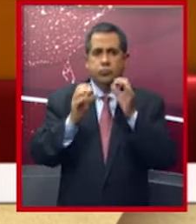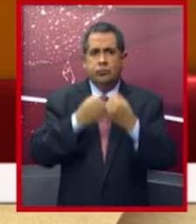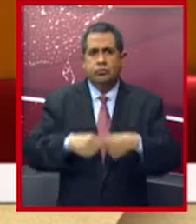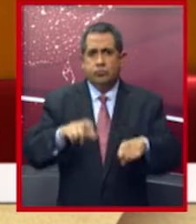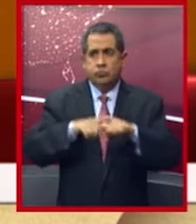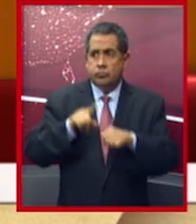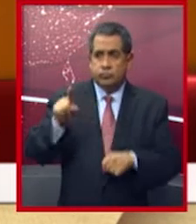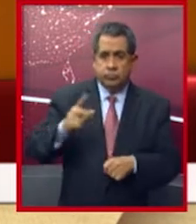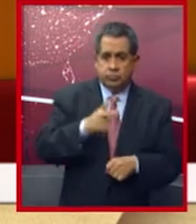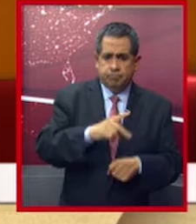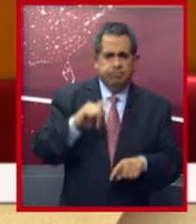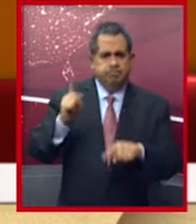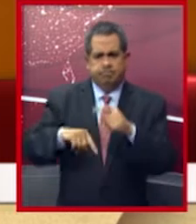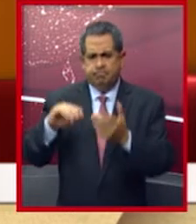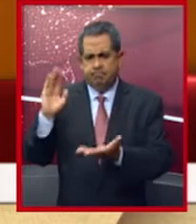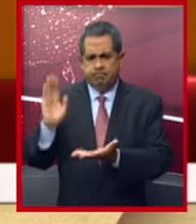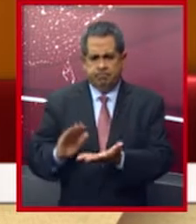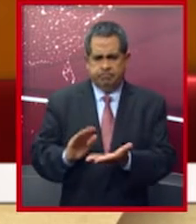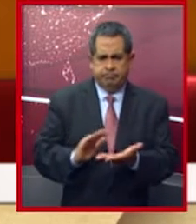poderes de la Unión.